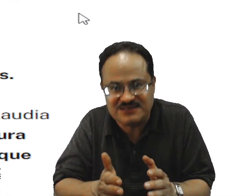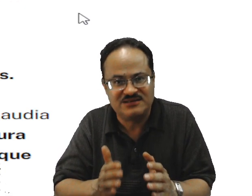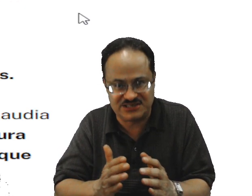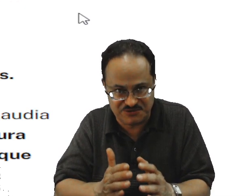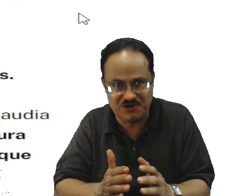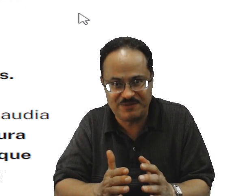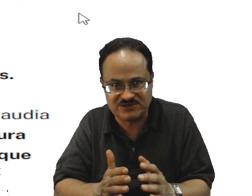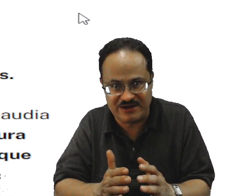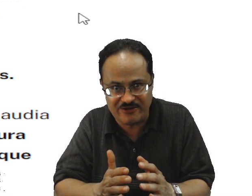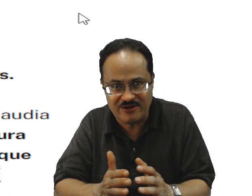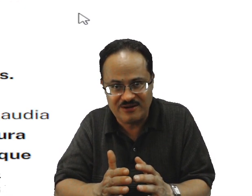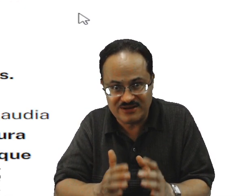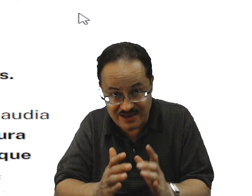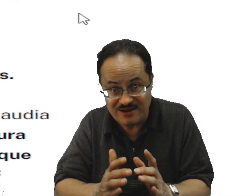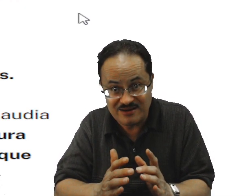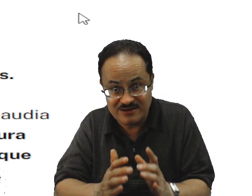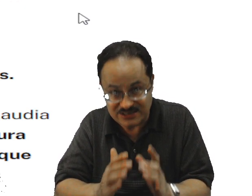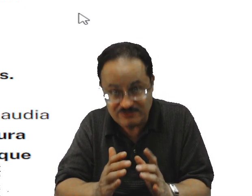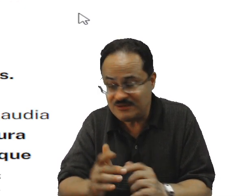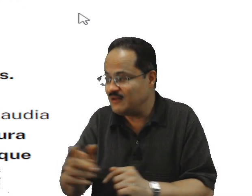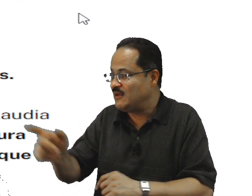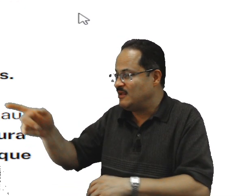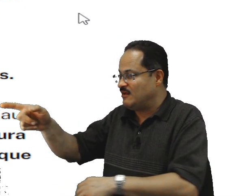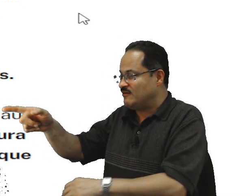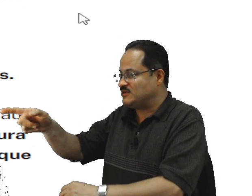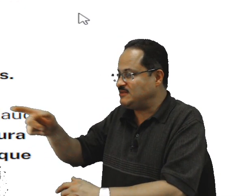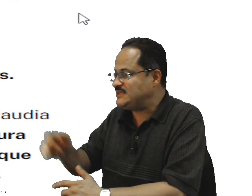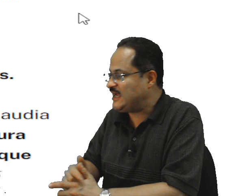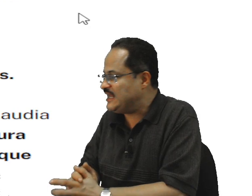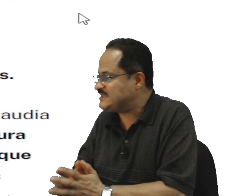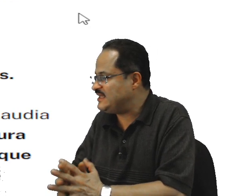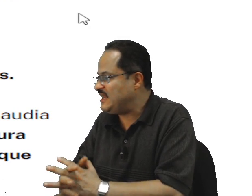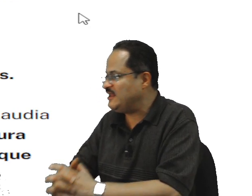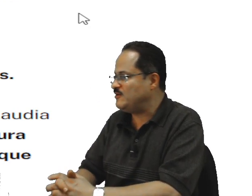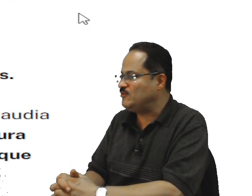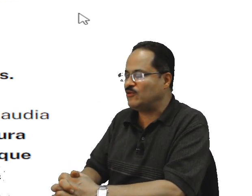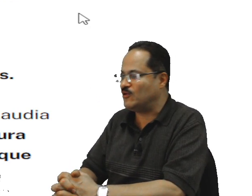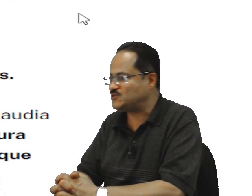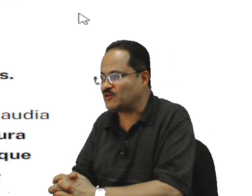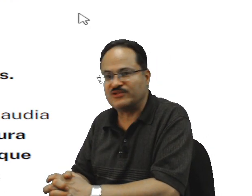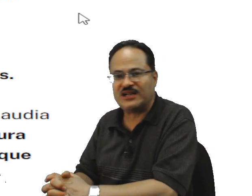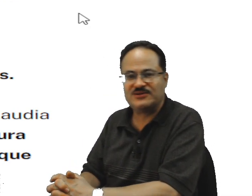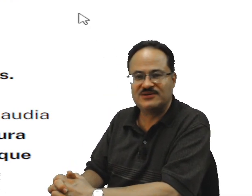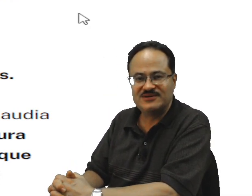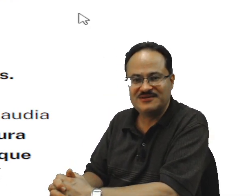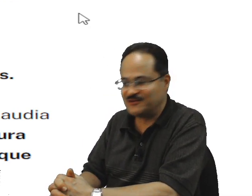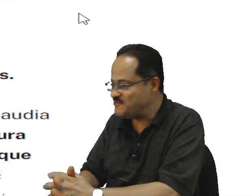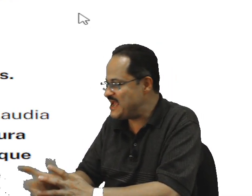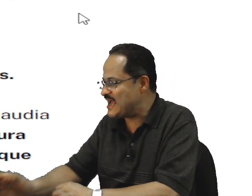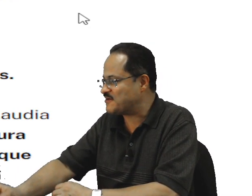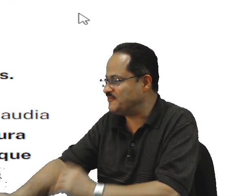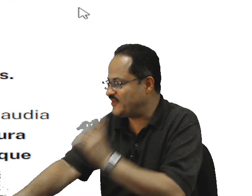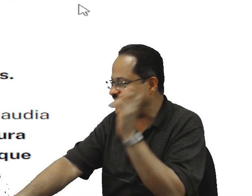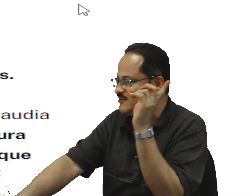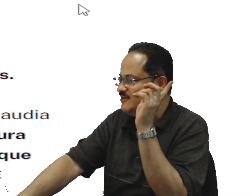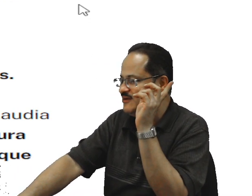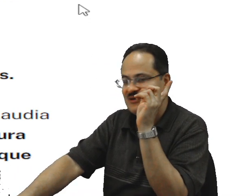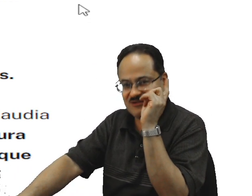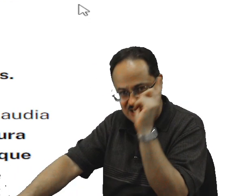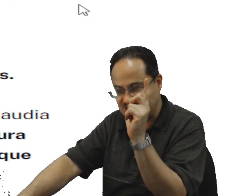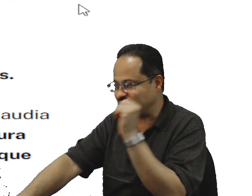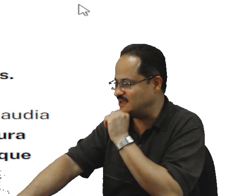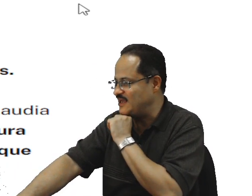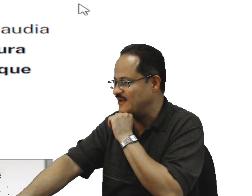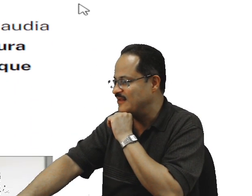pan según López Obrador según Resulta ser que la Sedena le dio un jugoso contrato un megac contrato con